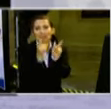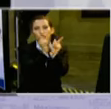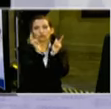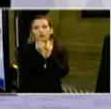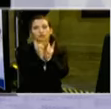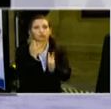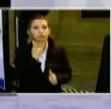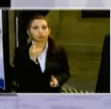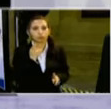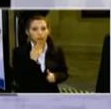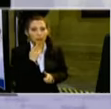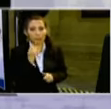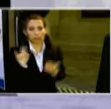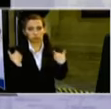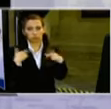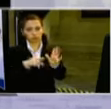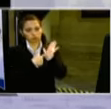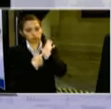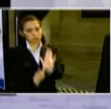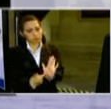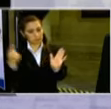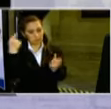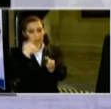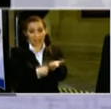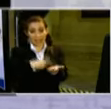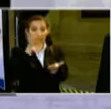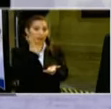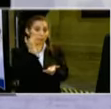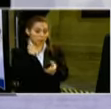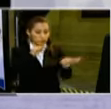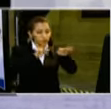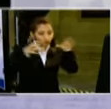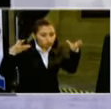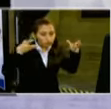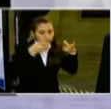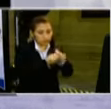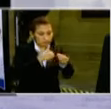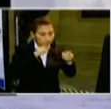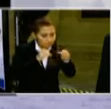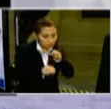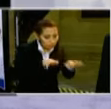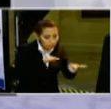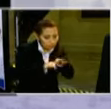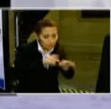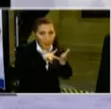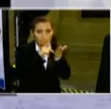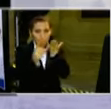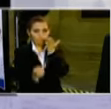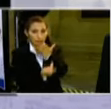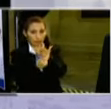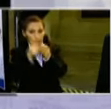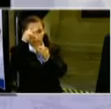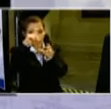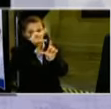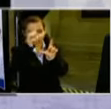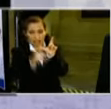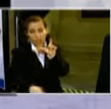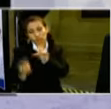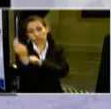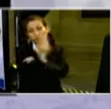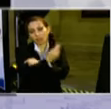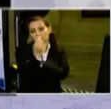partidos representados en el Congreso trabajasen conjuntamente en un proyecto de nación tan